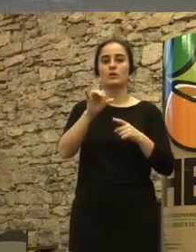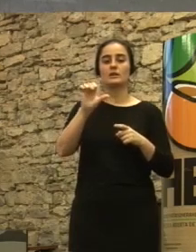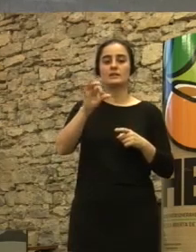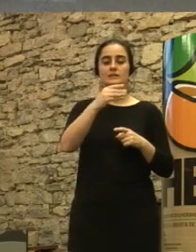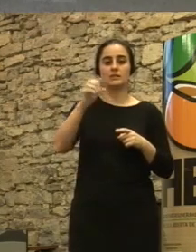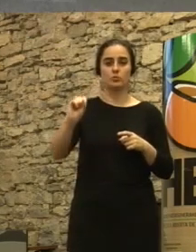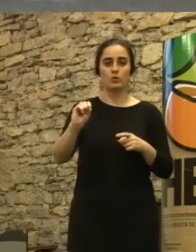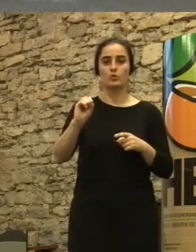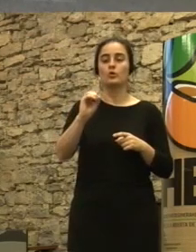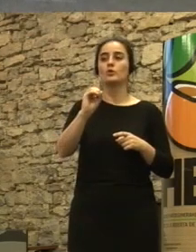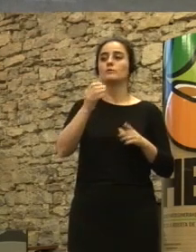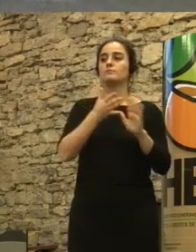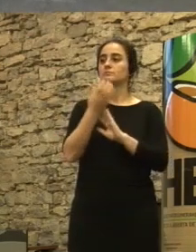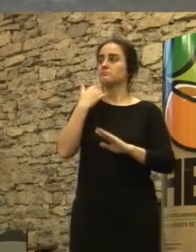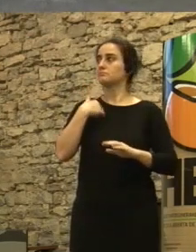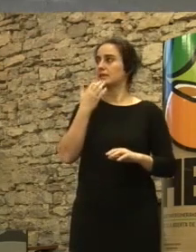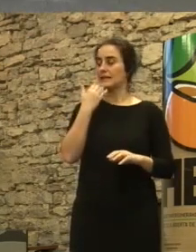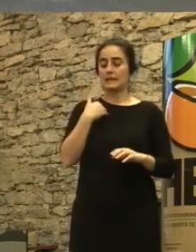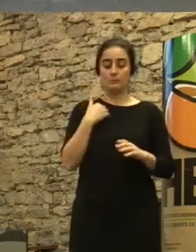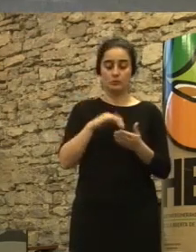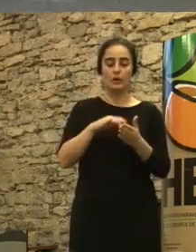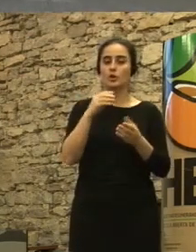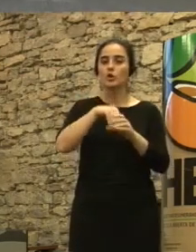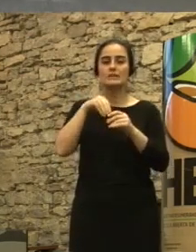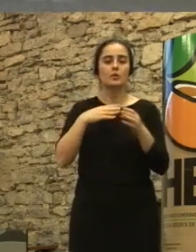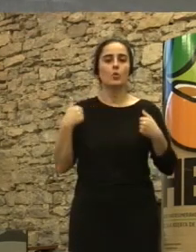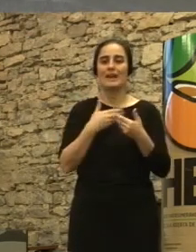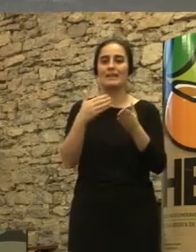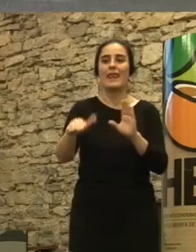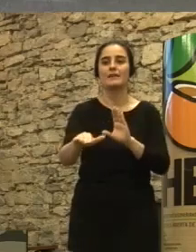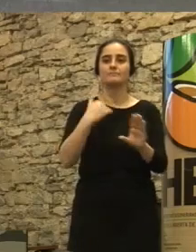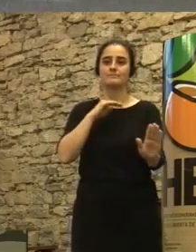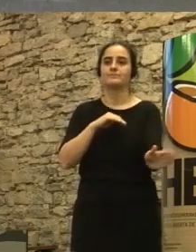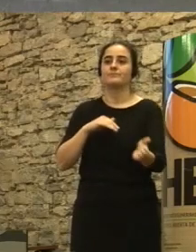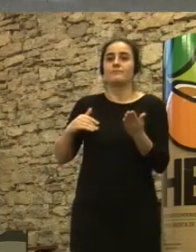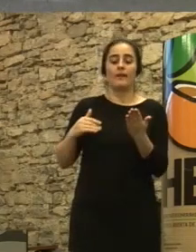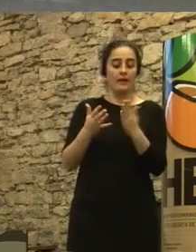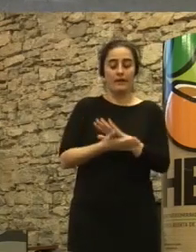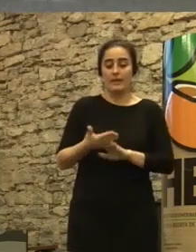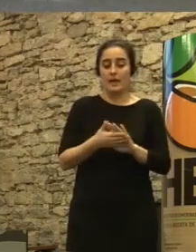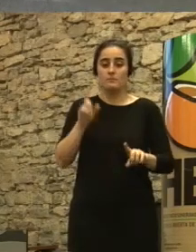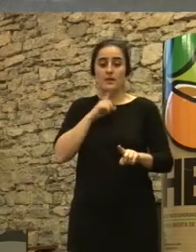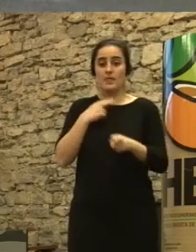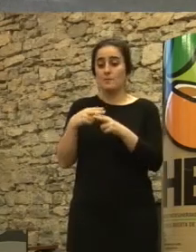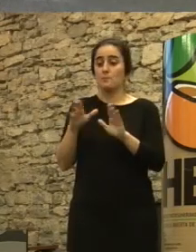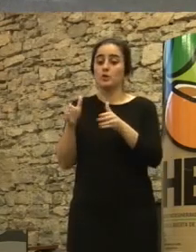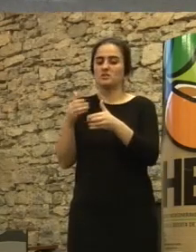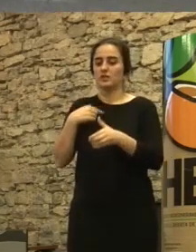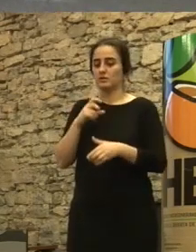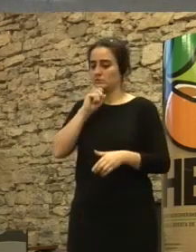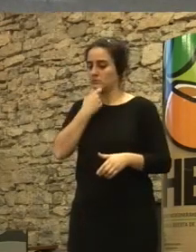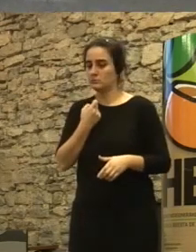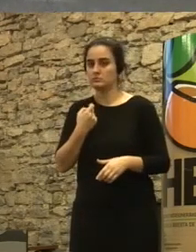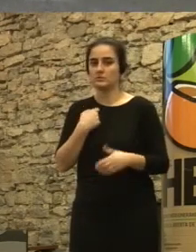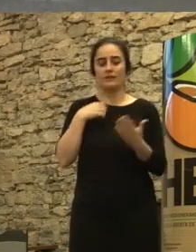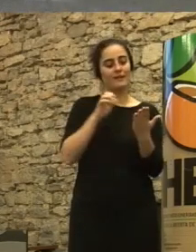O sea, a mí me pasa que cuando me llega cualquier tipo de contenido que habla mal del grupo político que yo detesto, que inmediatamente me voy